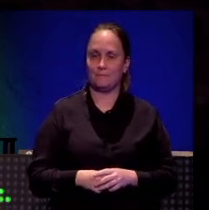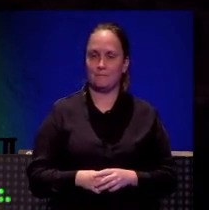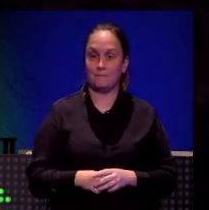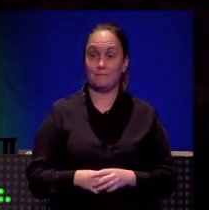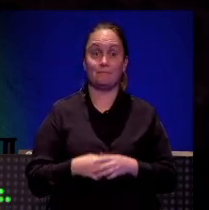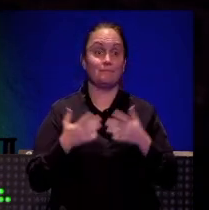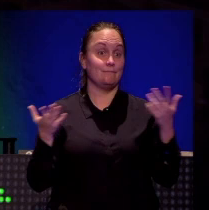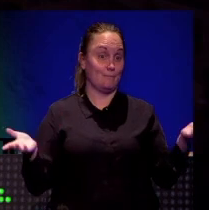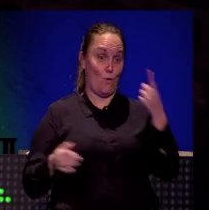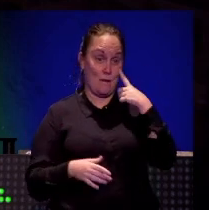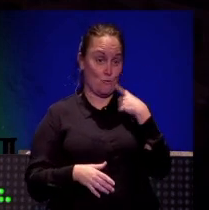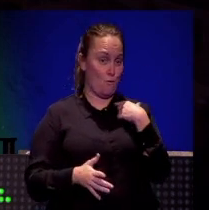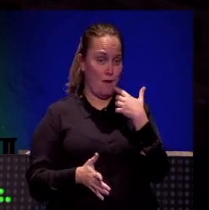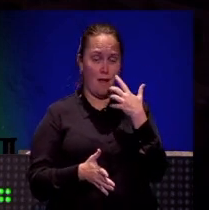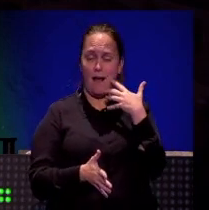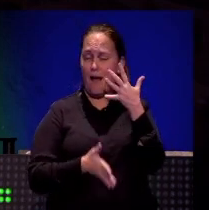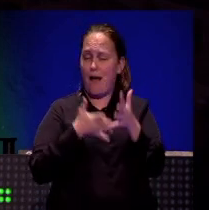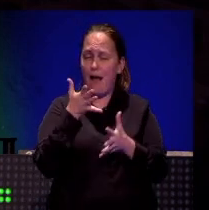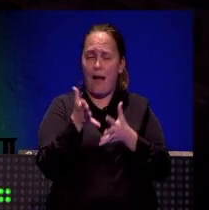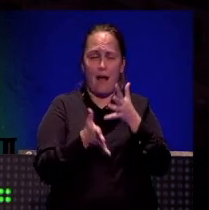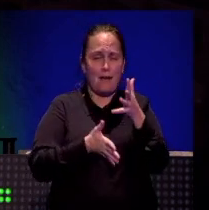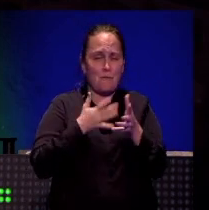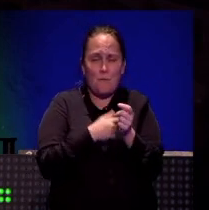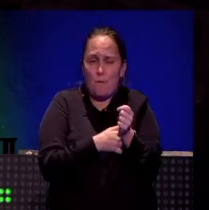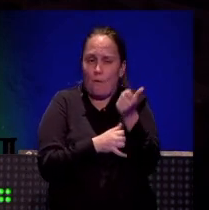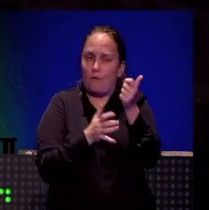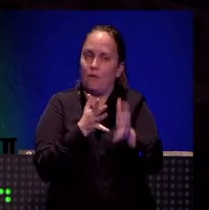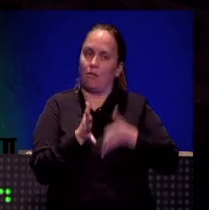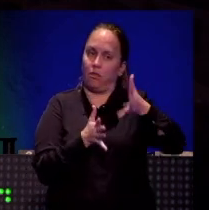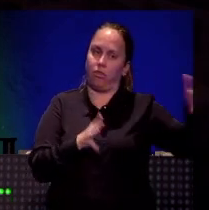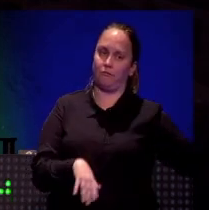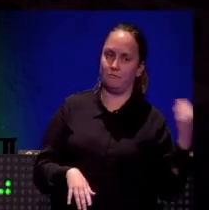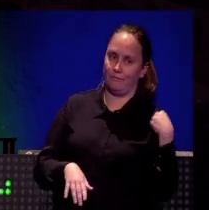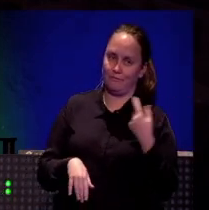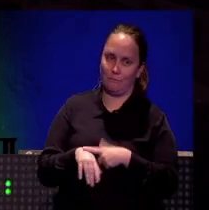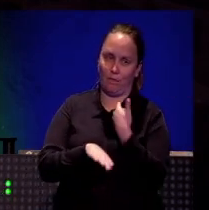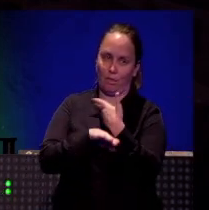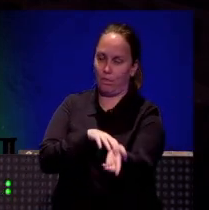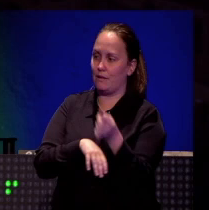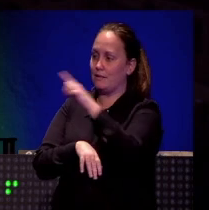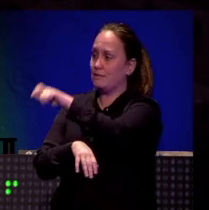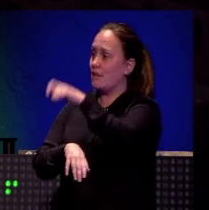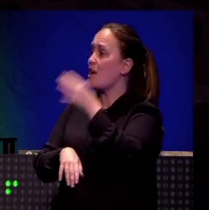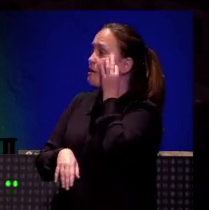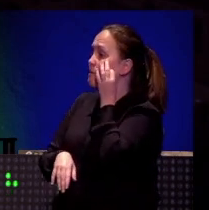como veis habló muy poco hablo muy poco y ya me están pegando el toque así que